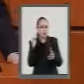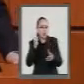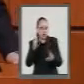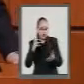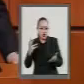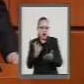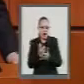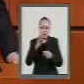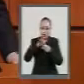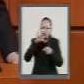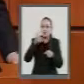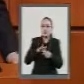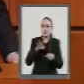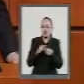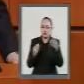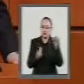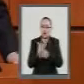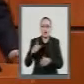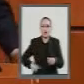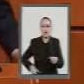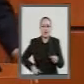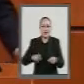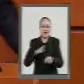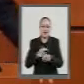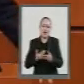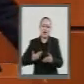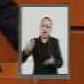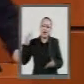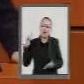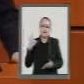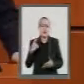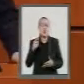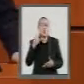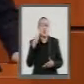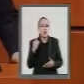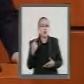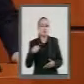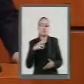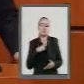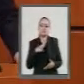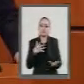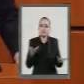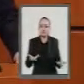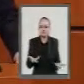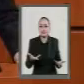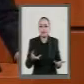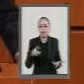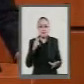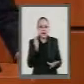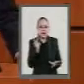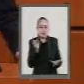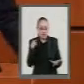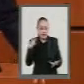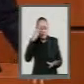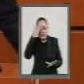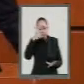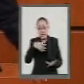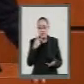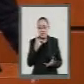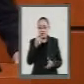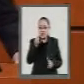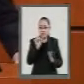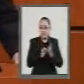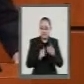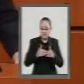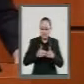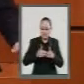las elecciones en el pasado verano, y sin embargo, pues lamentablemente, 6 meses después